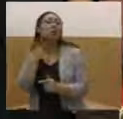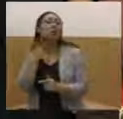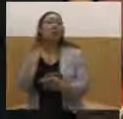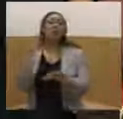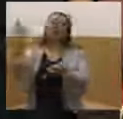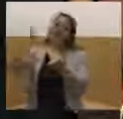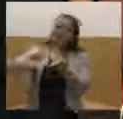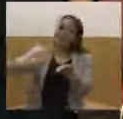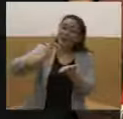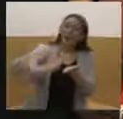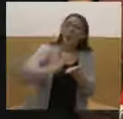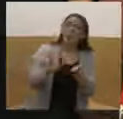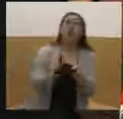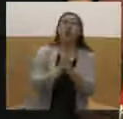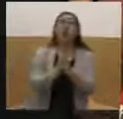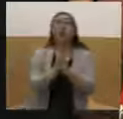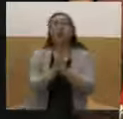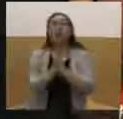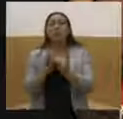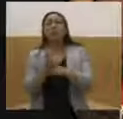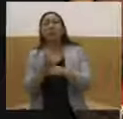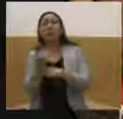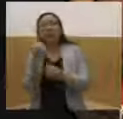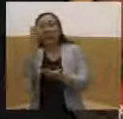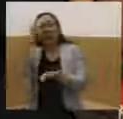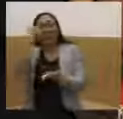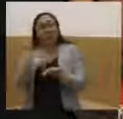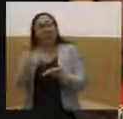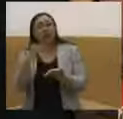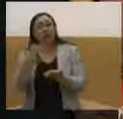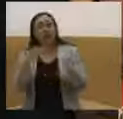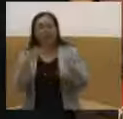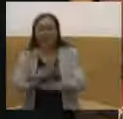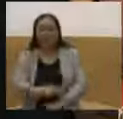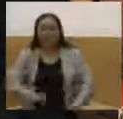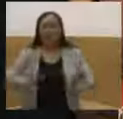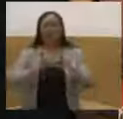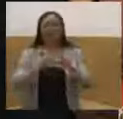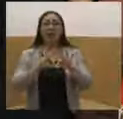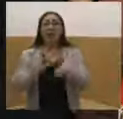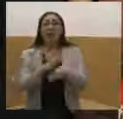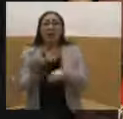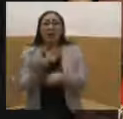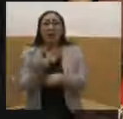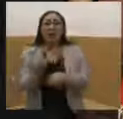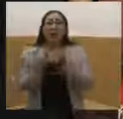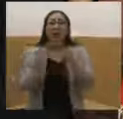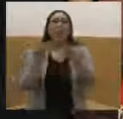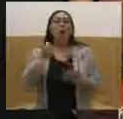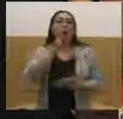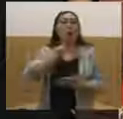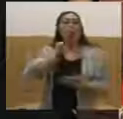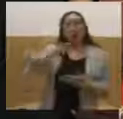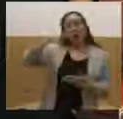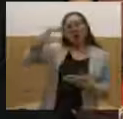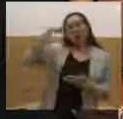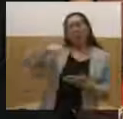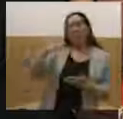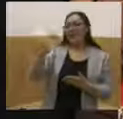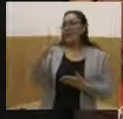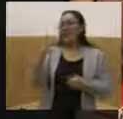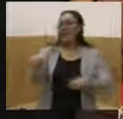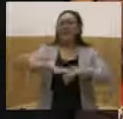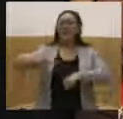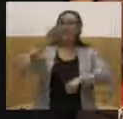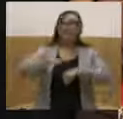lo consideramos un asunto de máxima prioridad, porque las mujeres mexicanas hoy más que nunca lo necesitan y es